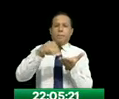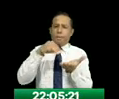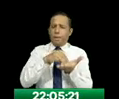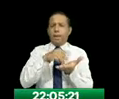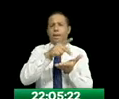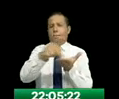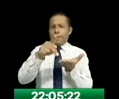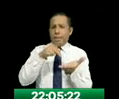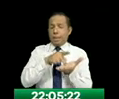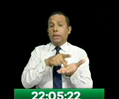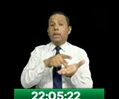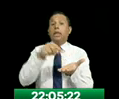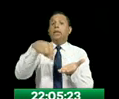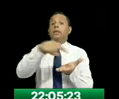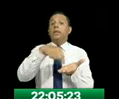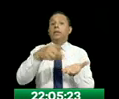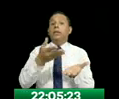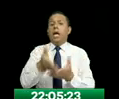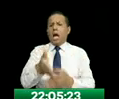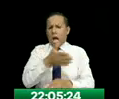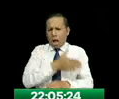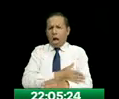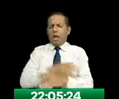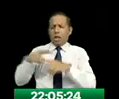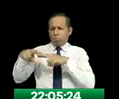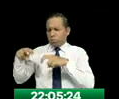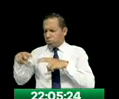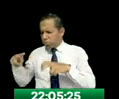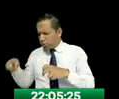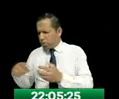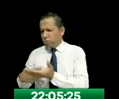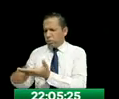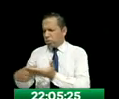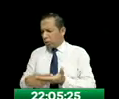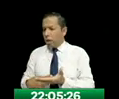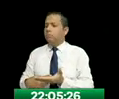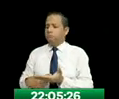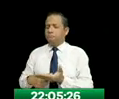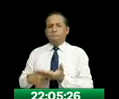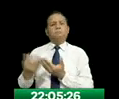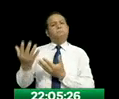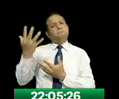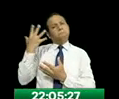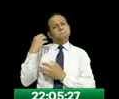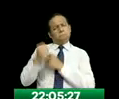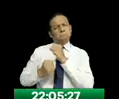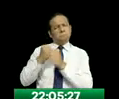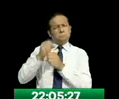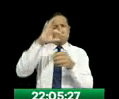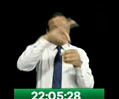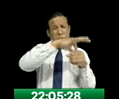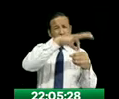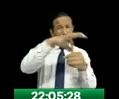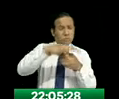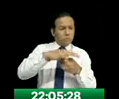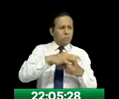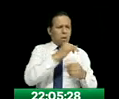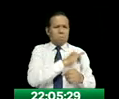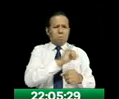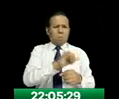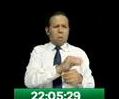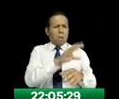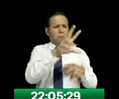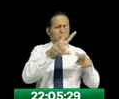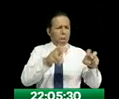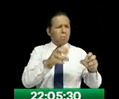en el informe son actualizaciones de las implementadas en las elecciones generales 2013 y 2017 con la organización territorial,